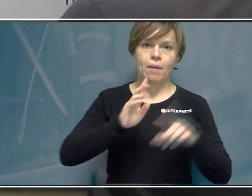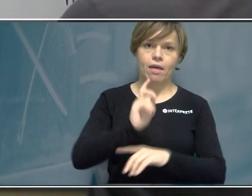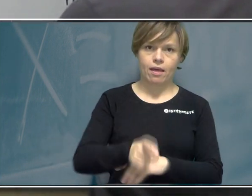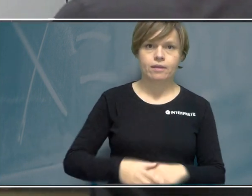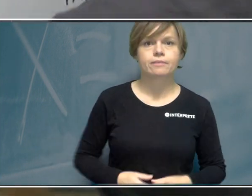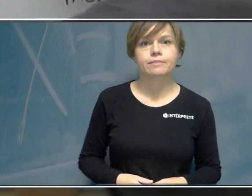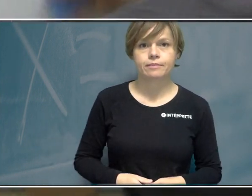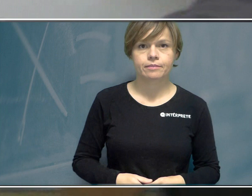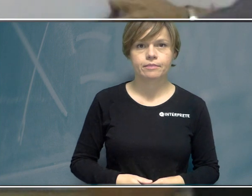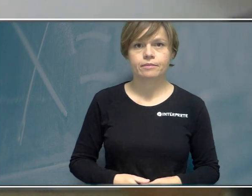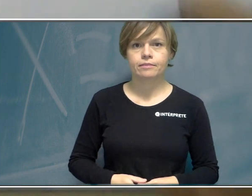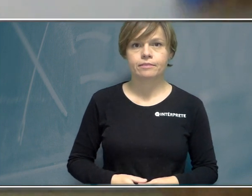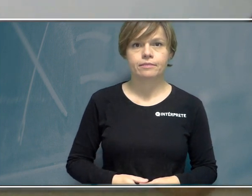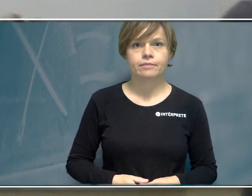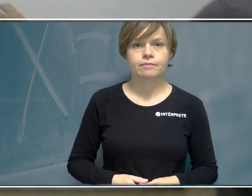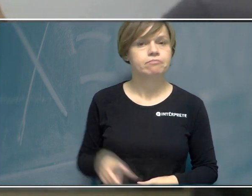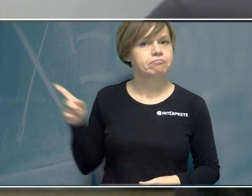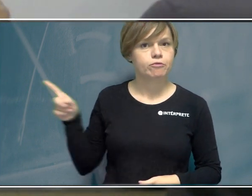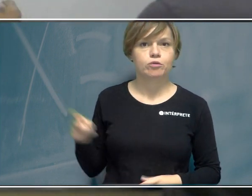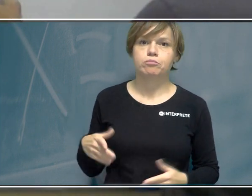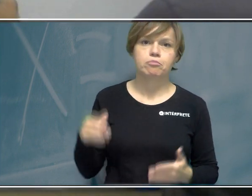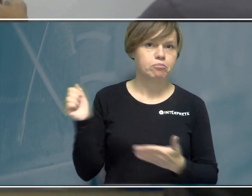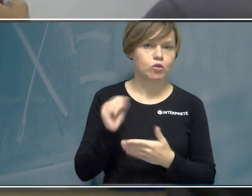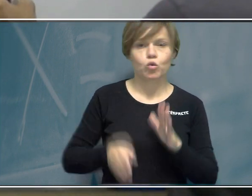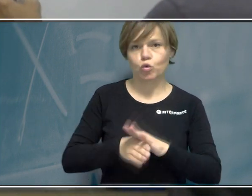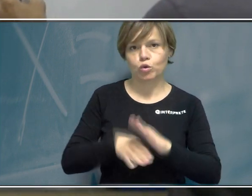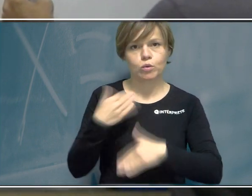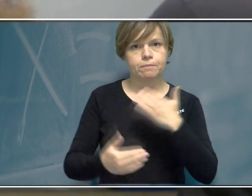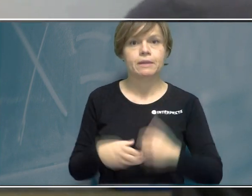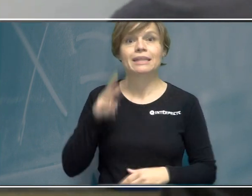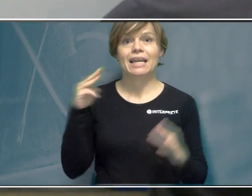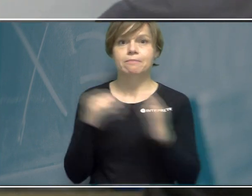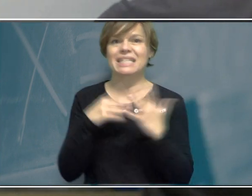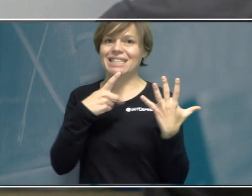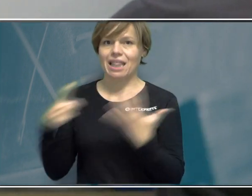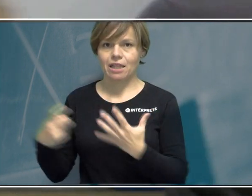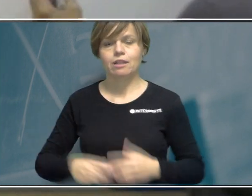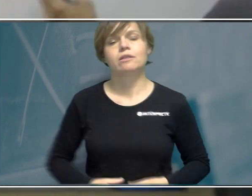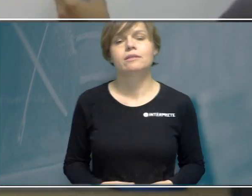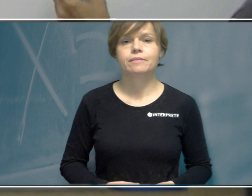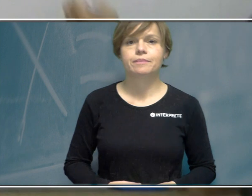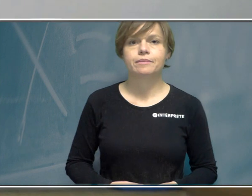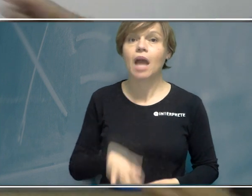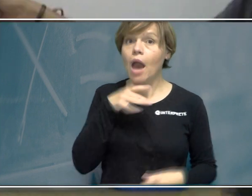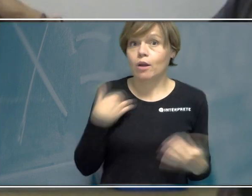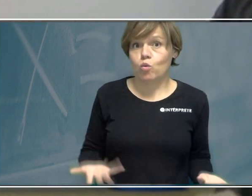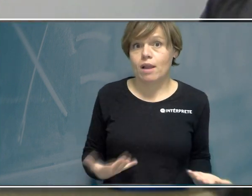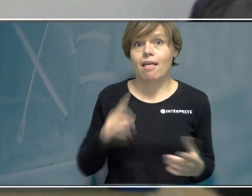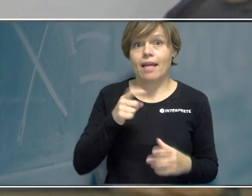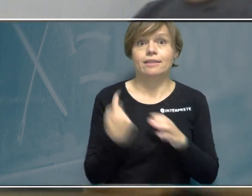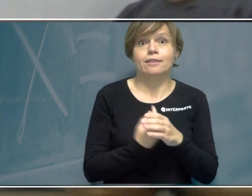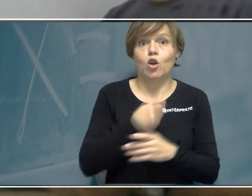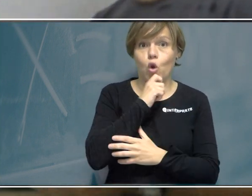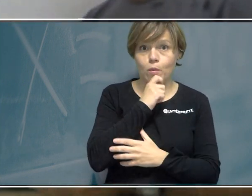9x. Borro esto de aquí y continuamos. 3.600. ¿Qué se hace ahora para despejar esa